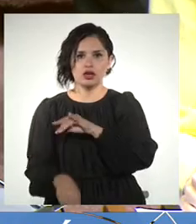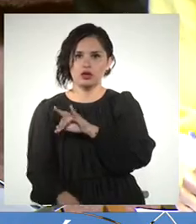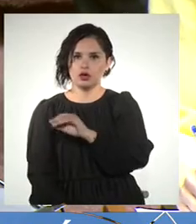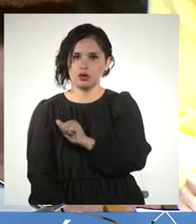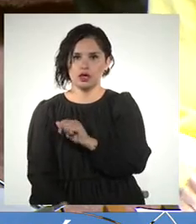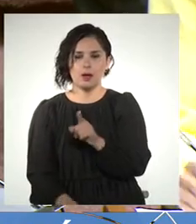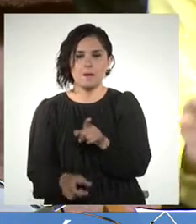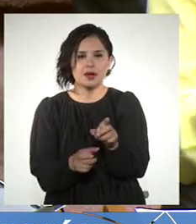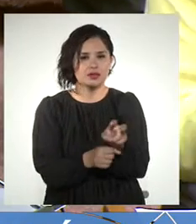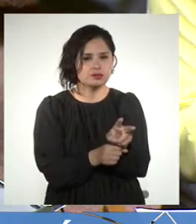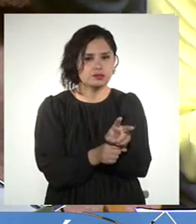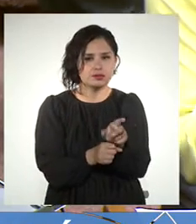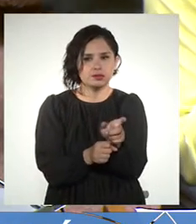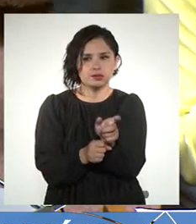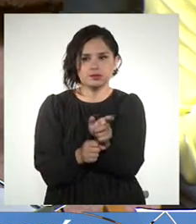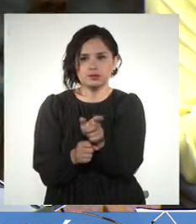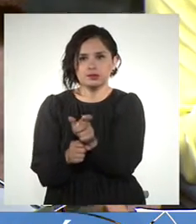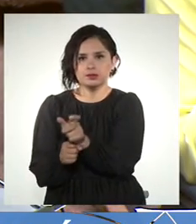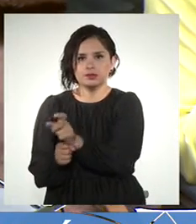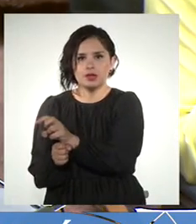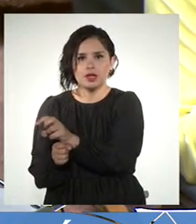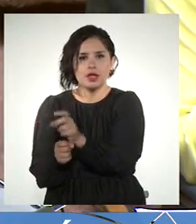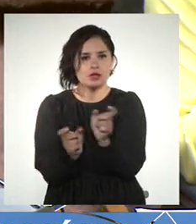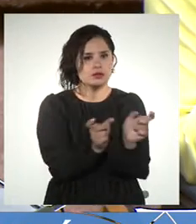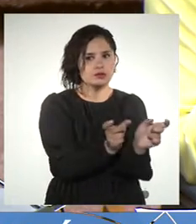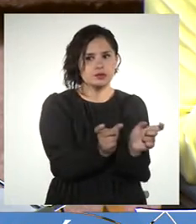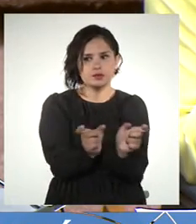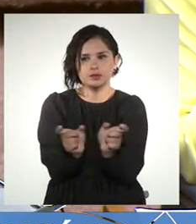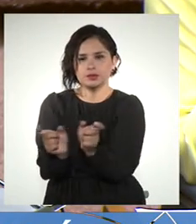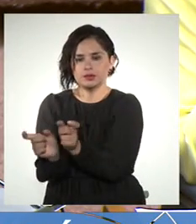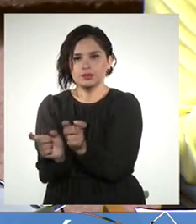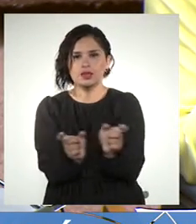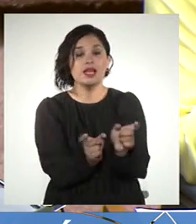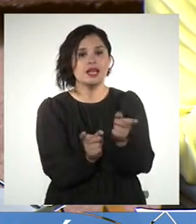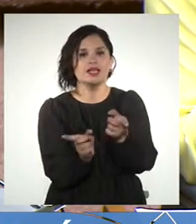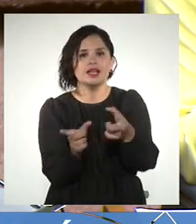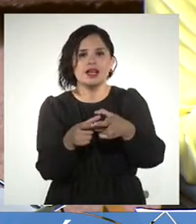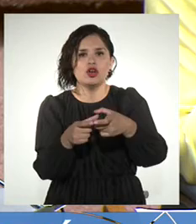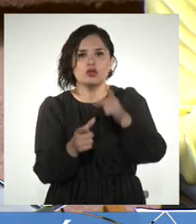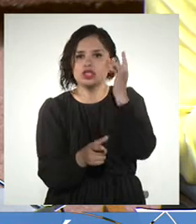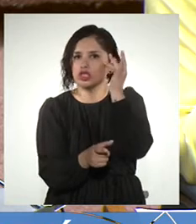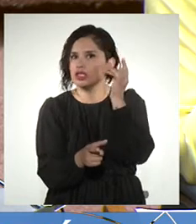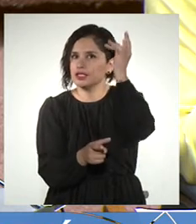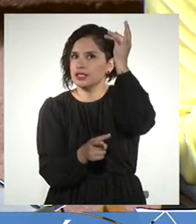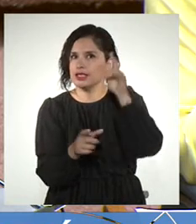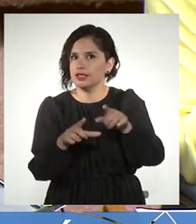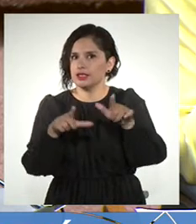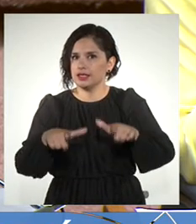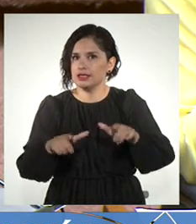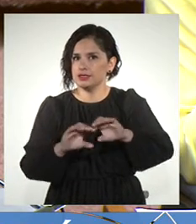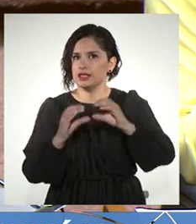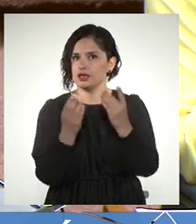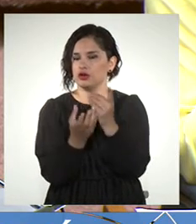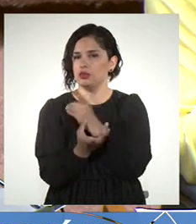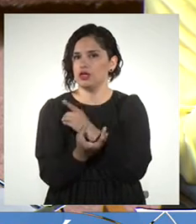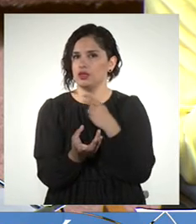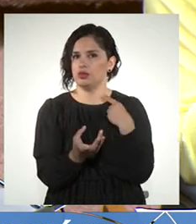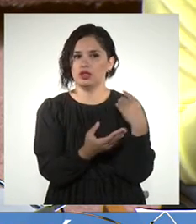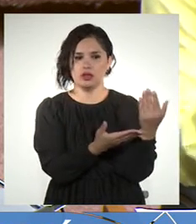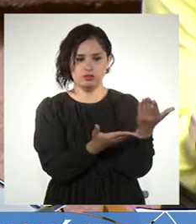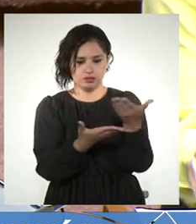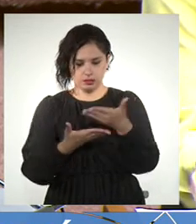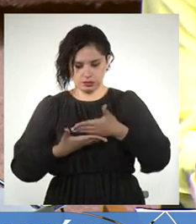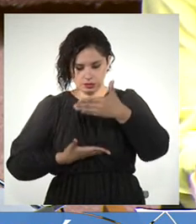hacer monitoreo desde la división y que la Comisión de Inteligencia de la Cámara de Diputados recibirá